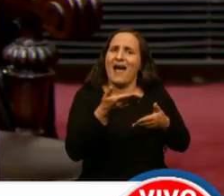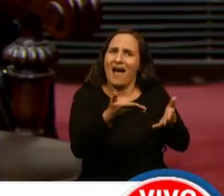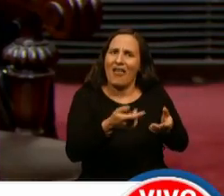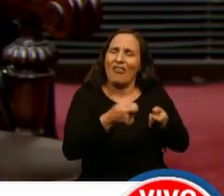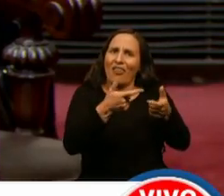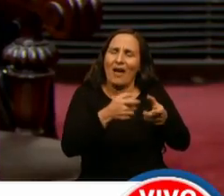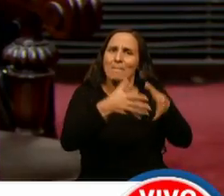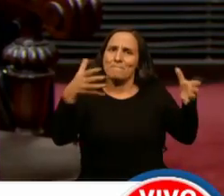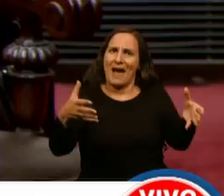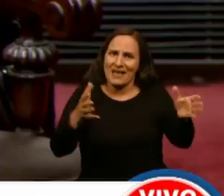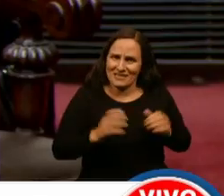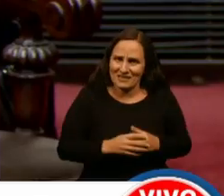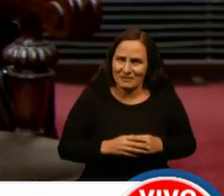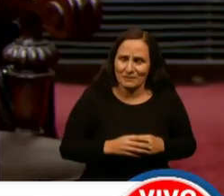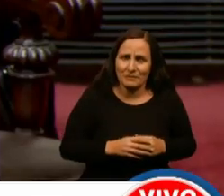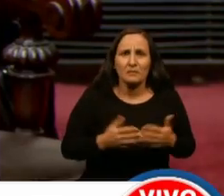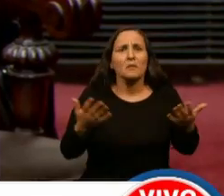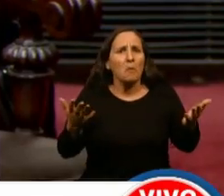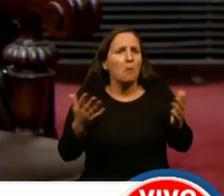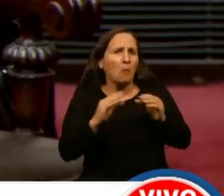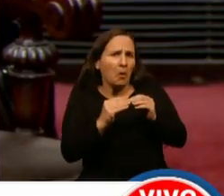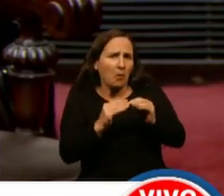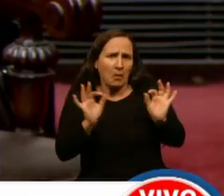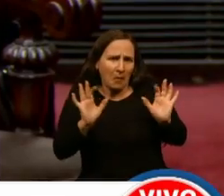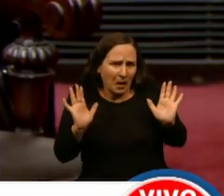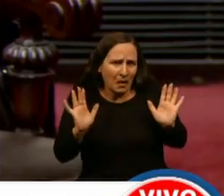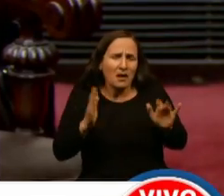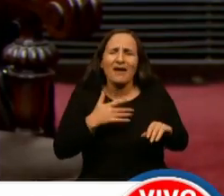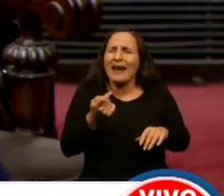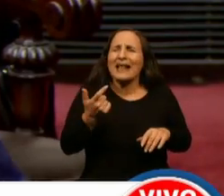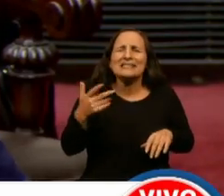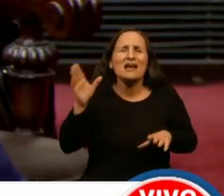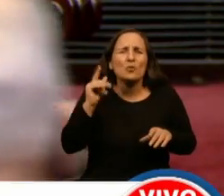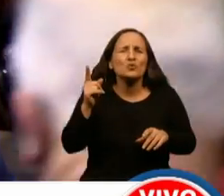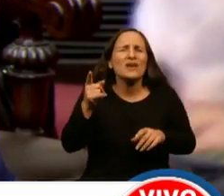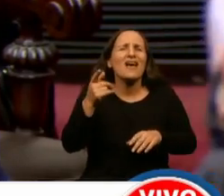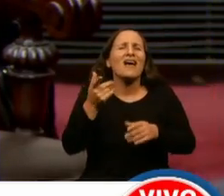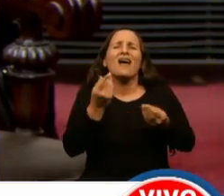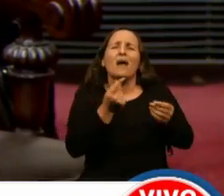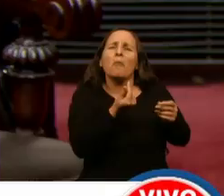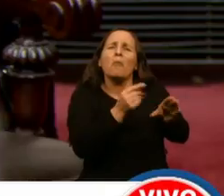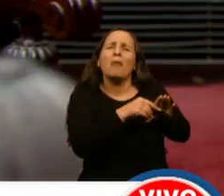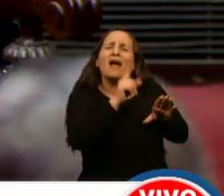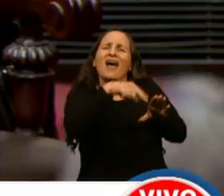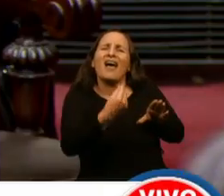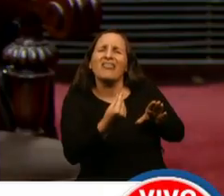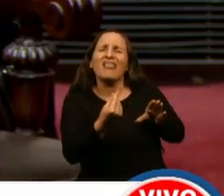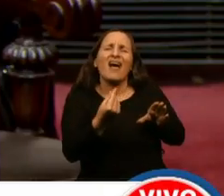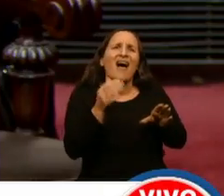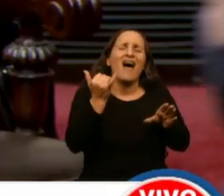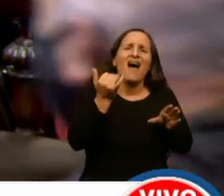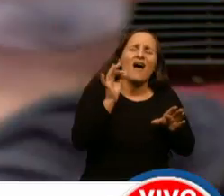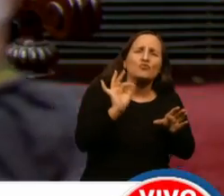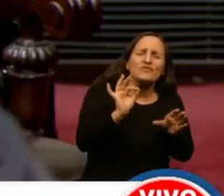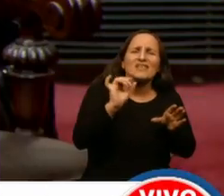y esto puede ser sin ningún problema recién escuchaba también sobre cómo financiar si es poco o es mucho